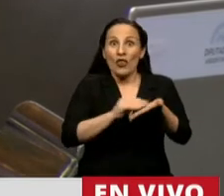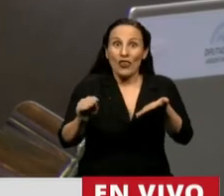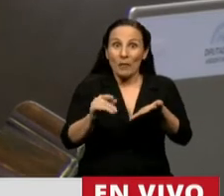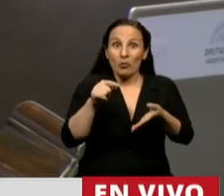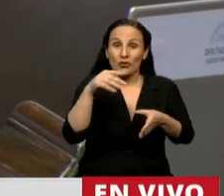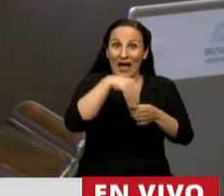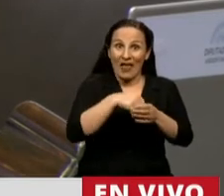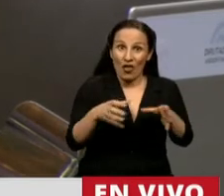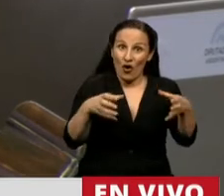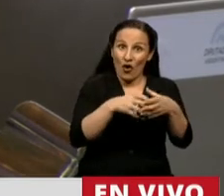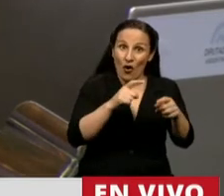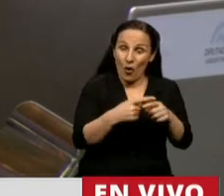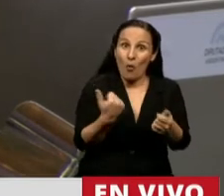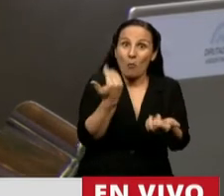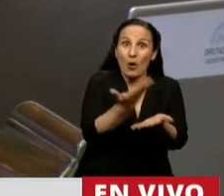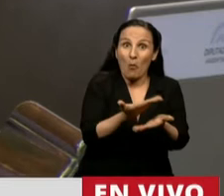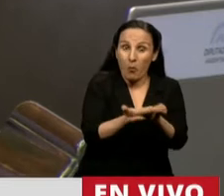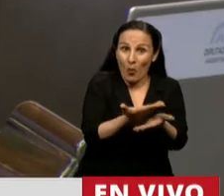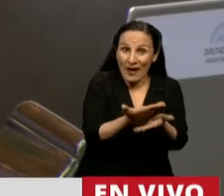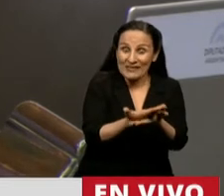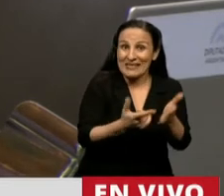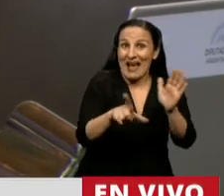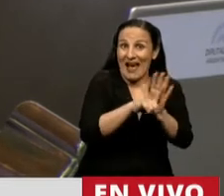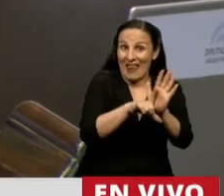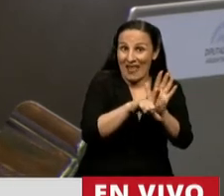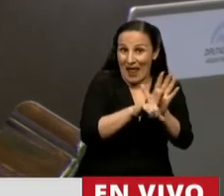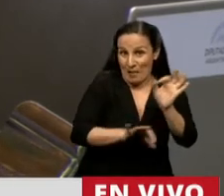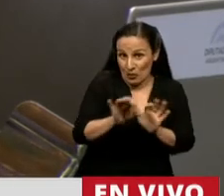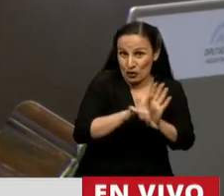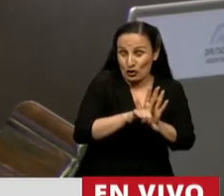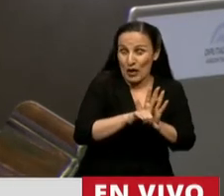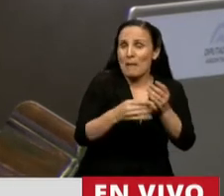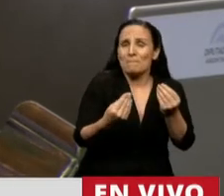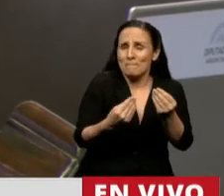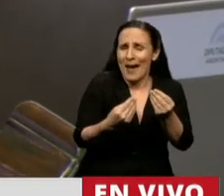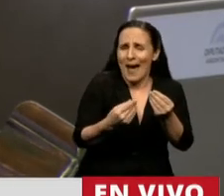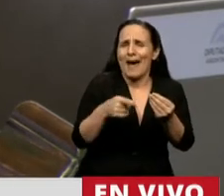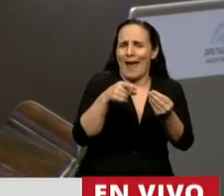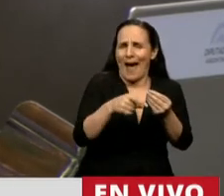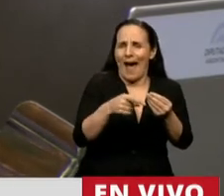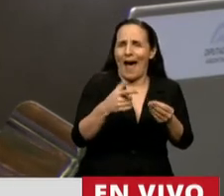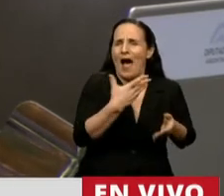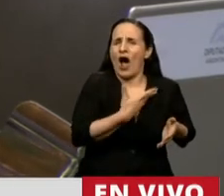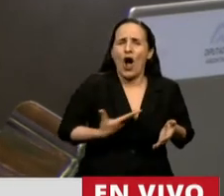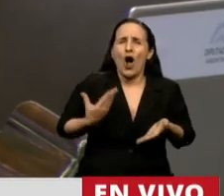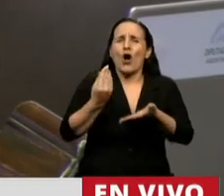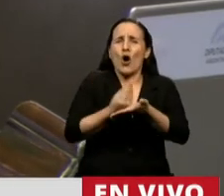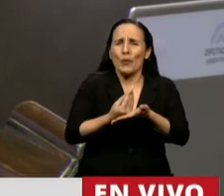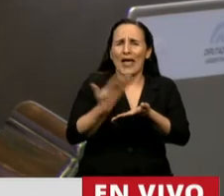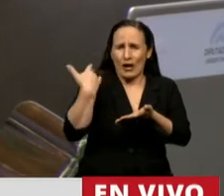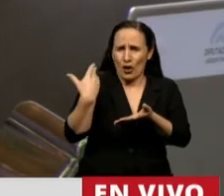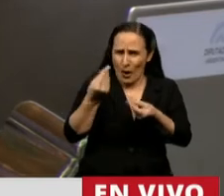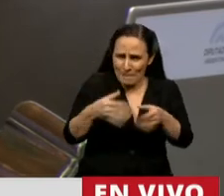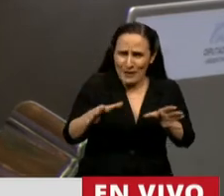oficialista eleva una propuesta de ley para continuar una iniciativa de un gobierno que empezó y que